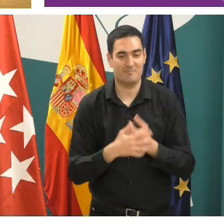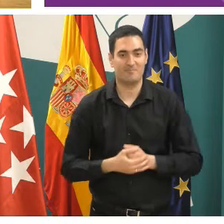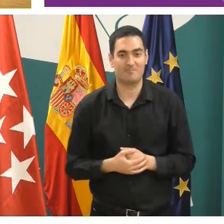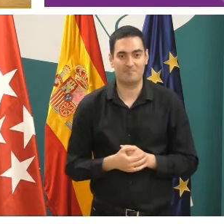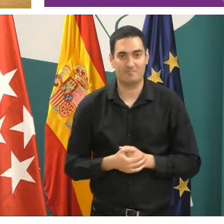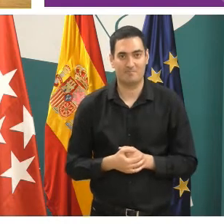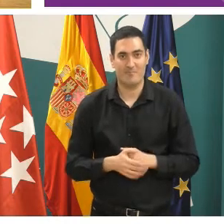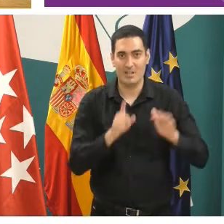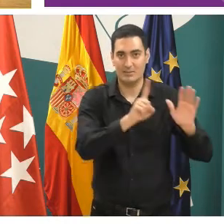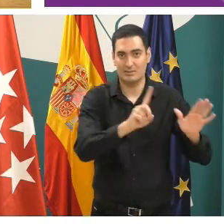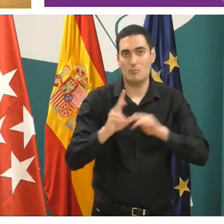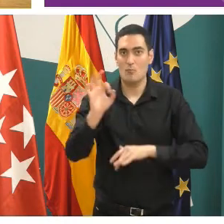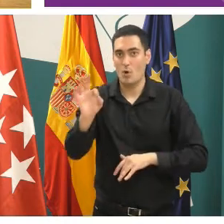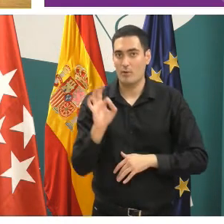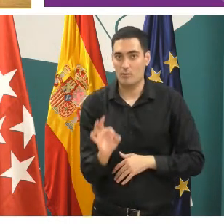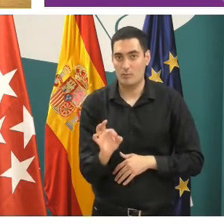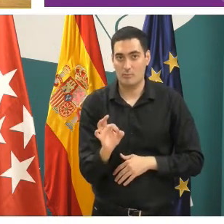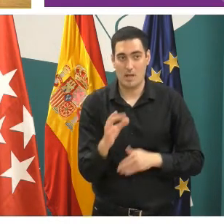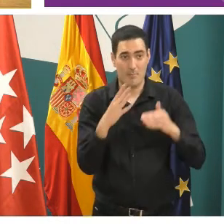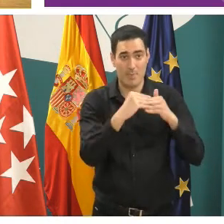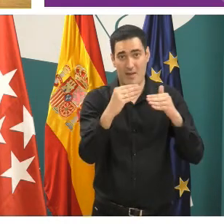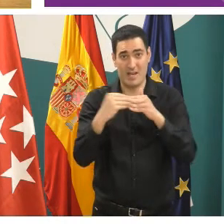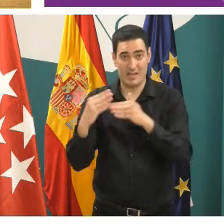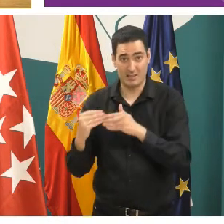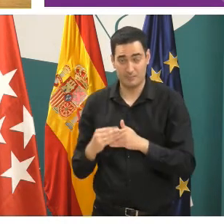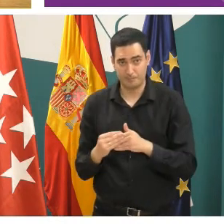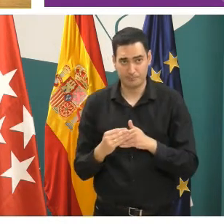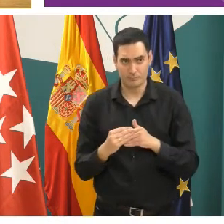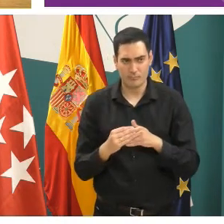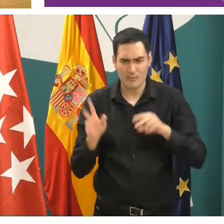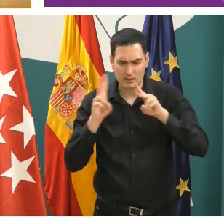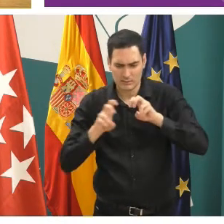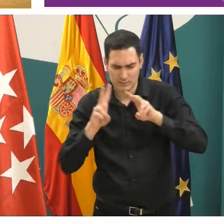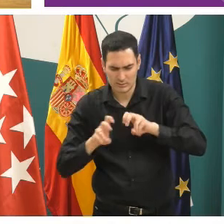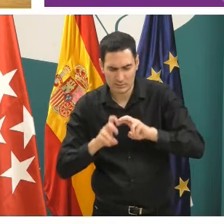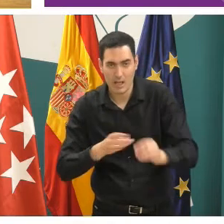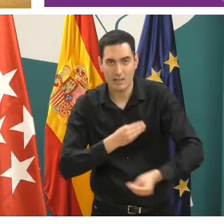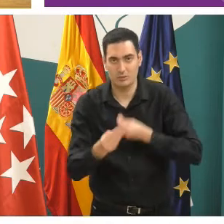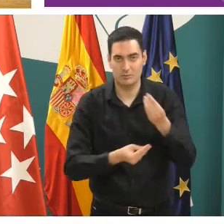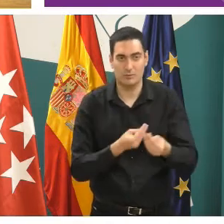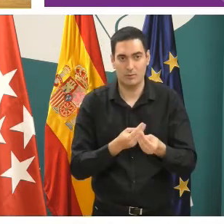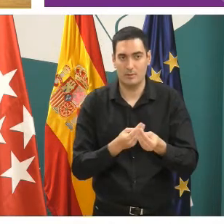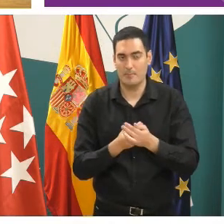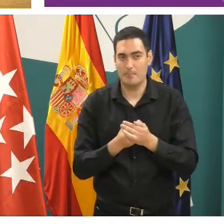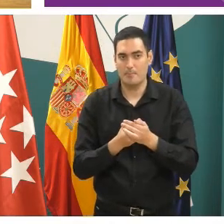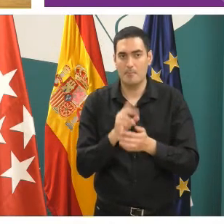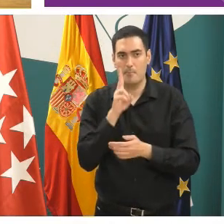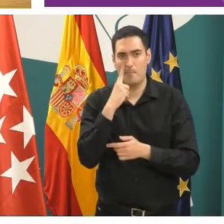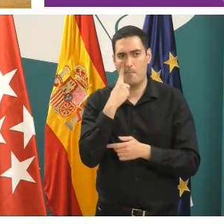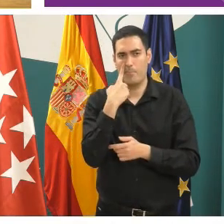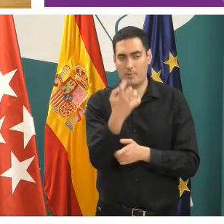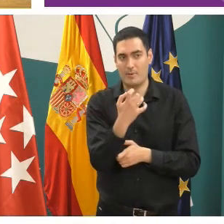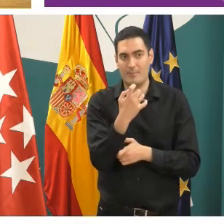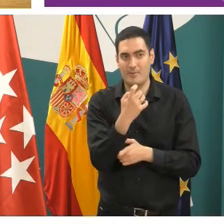El 67% de los pacientes, en un estudio que realizamos, creen que no se proporciona suficiente información